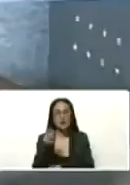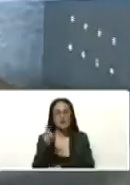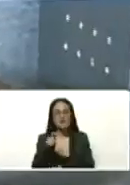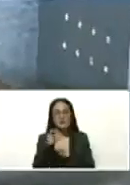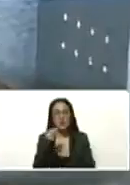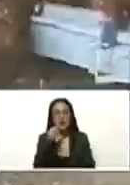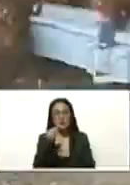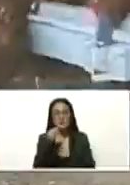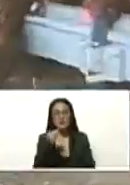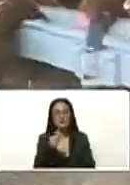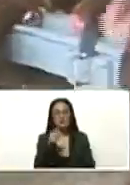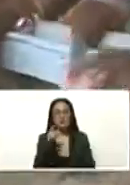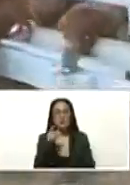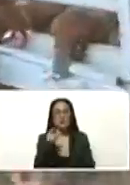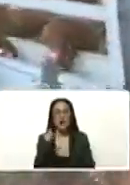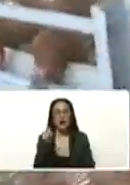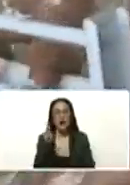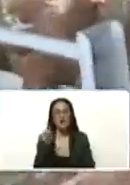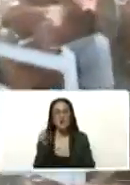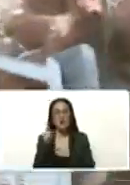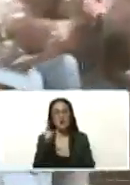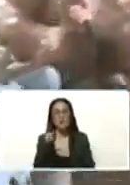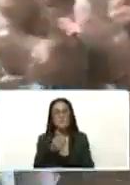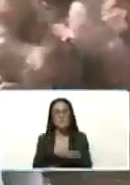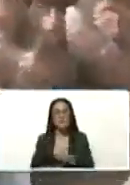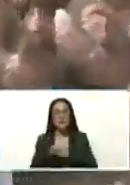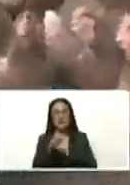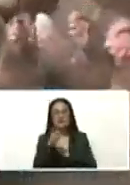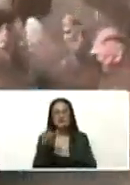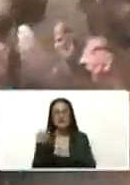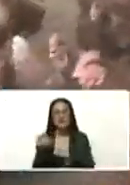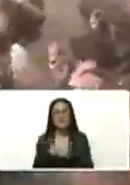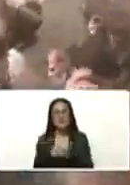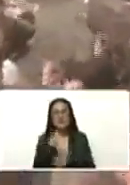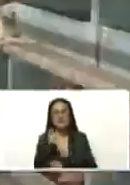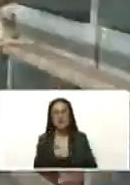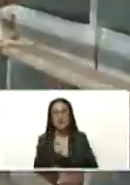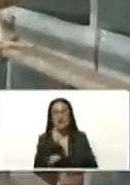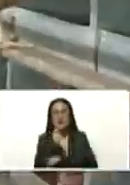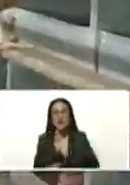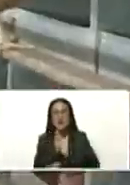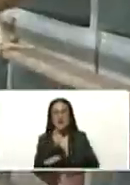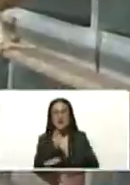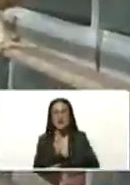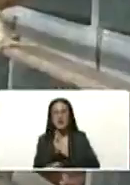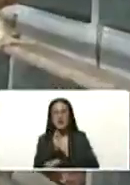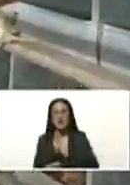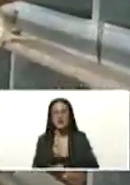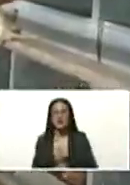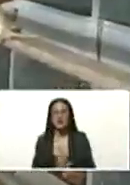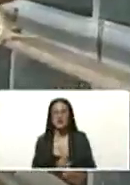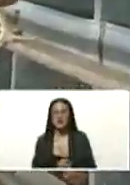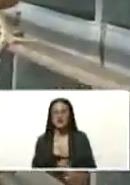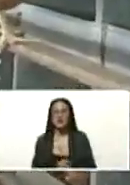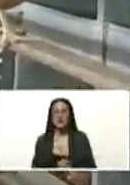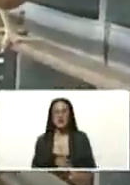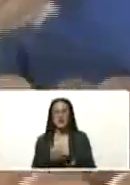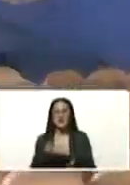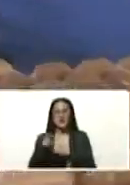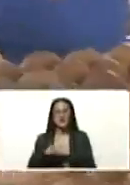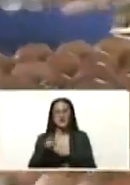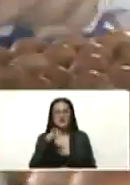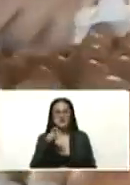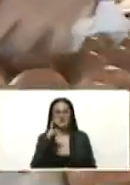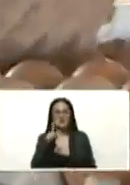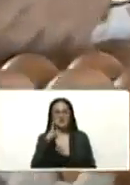haba 1.370.000 toneladas. Es decir, eso tiene en el estado una necesidad de